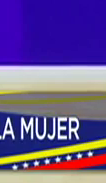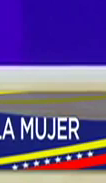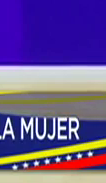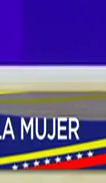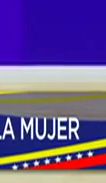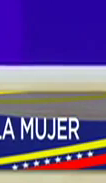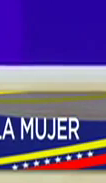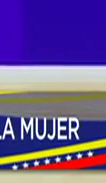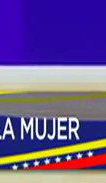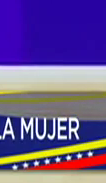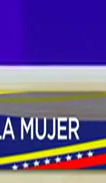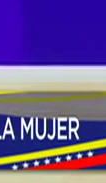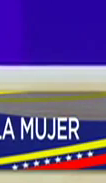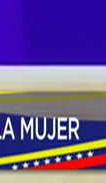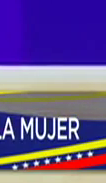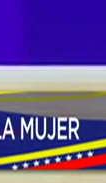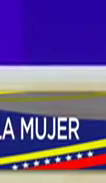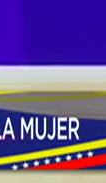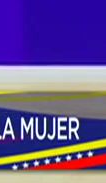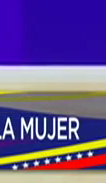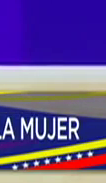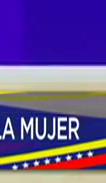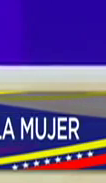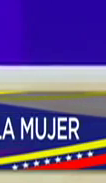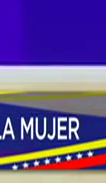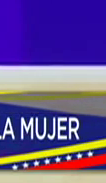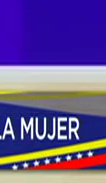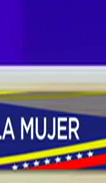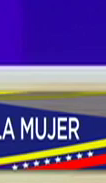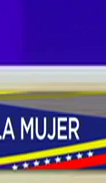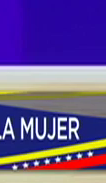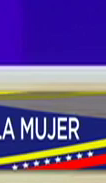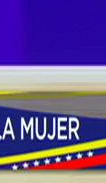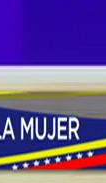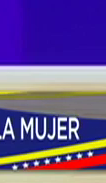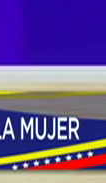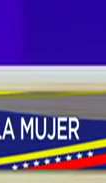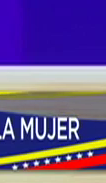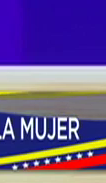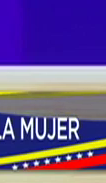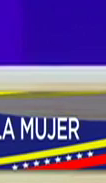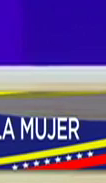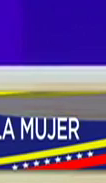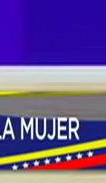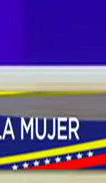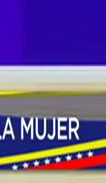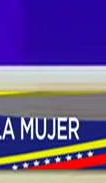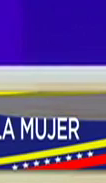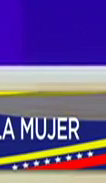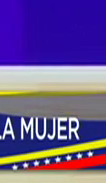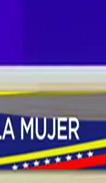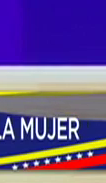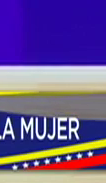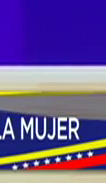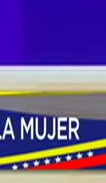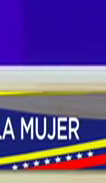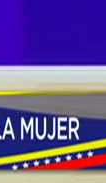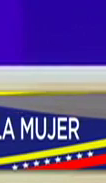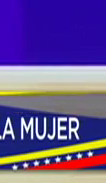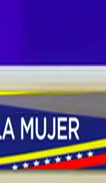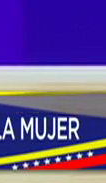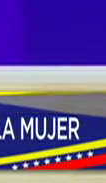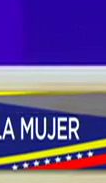Gracias. Doctor William Saab, gracias. Fíjense ustedes, ahora vamos al